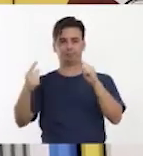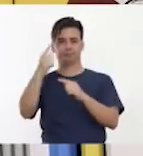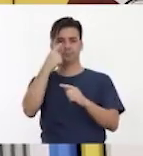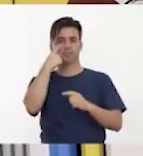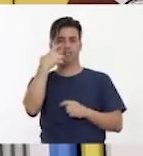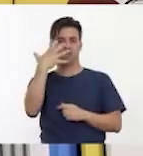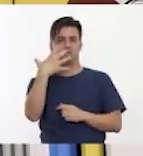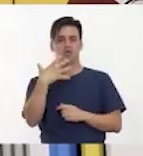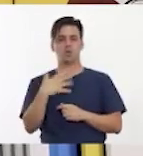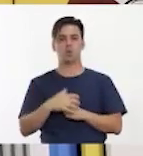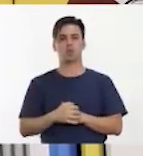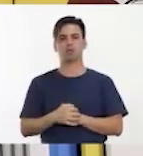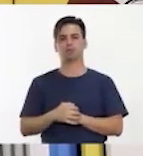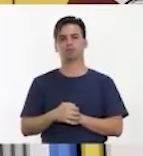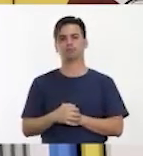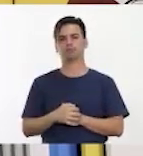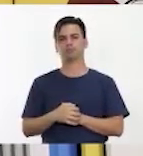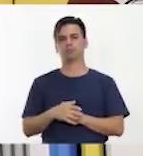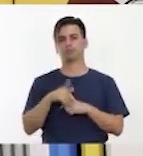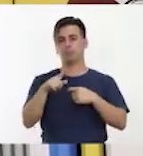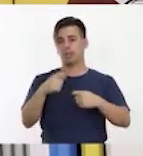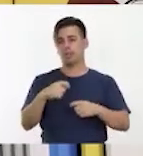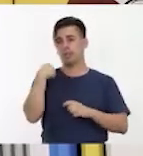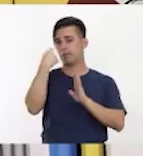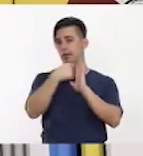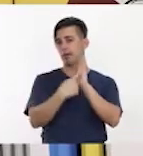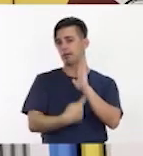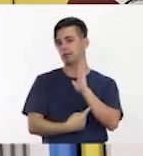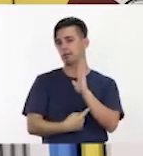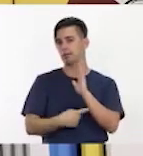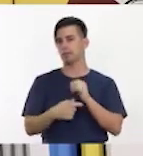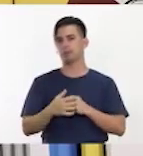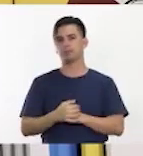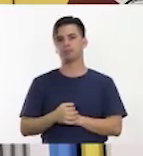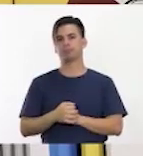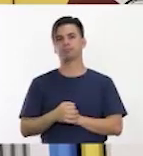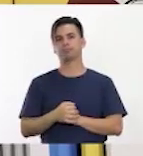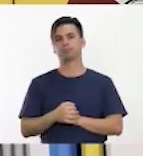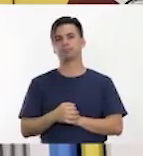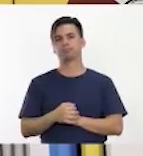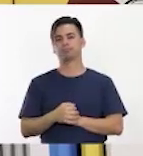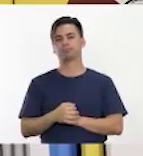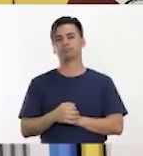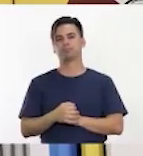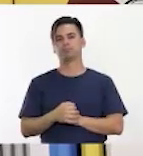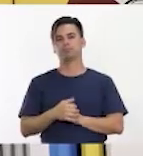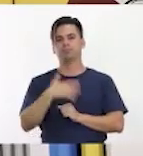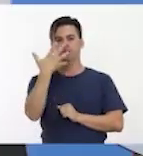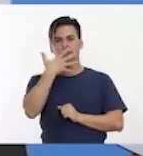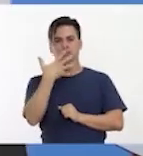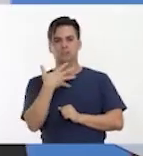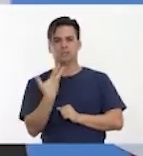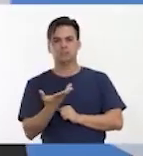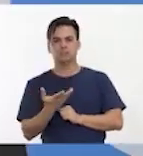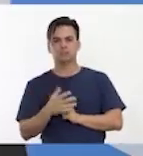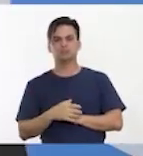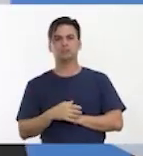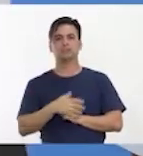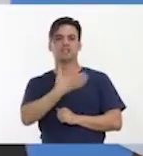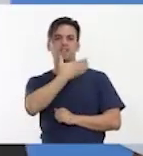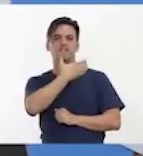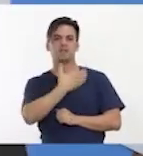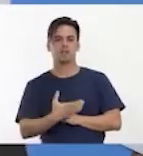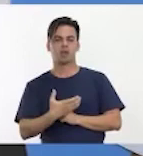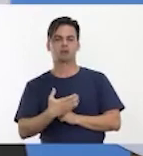deben caracterizar en este momento es Fidel